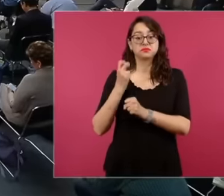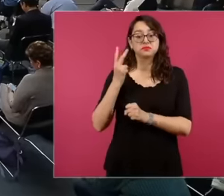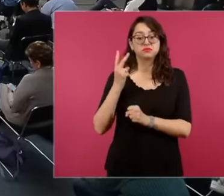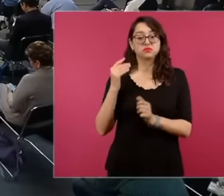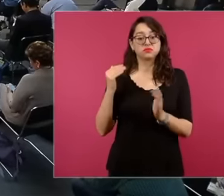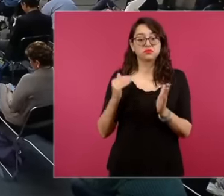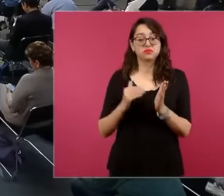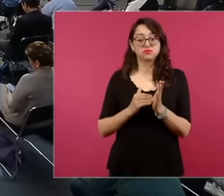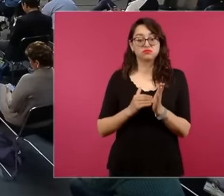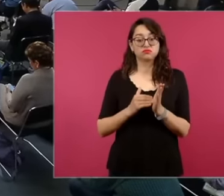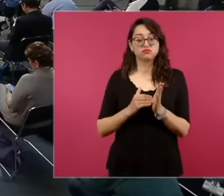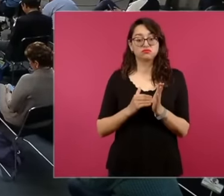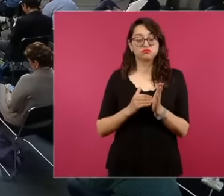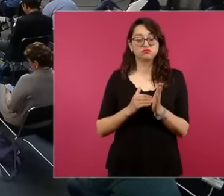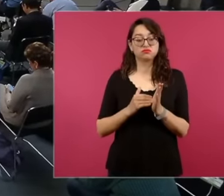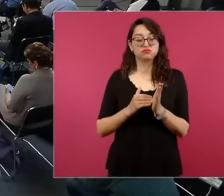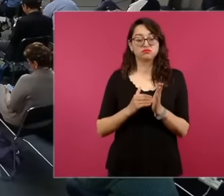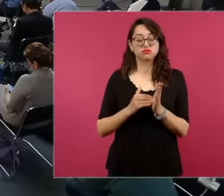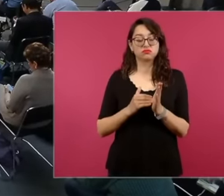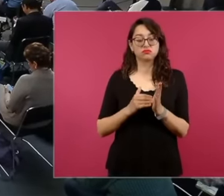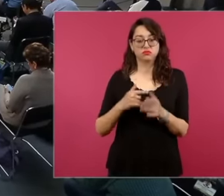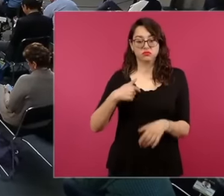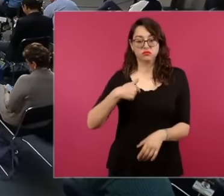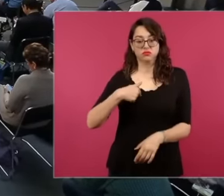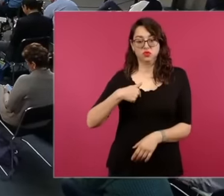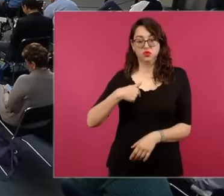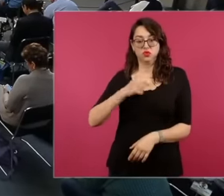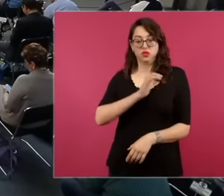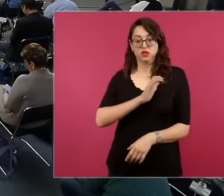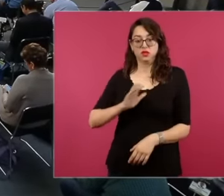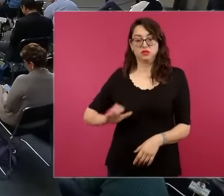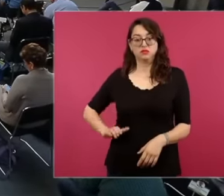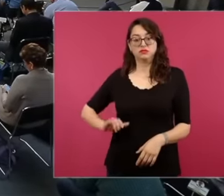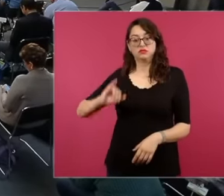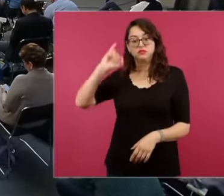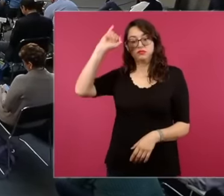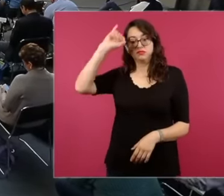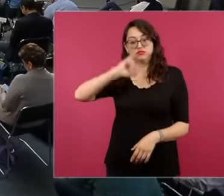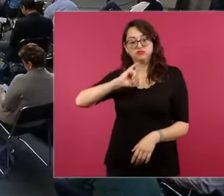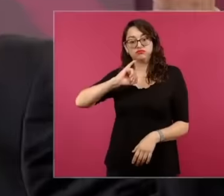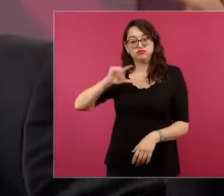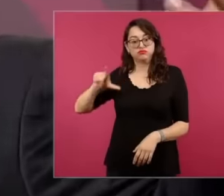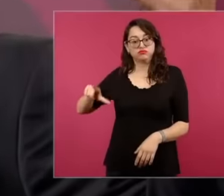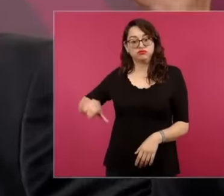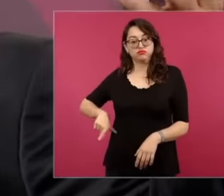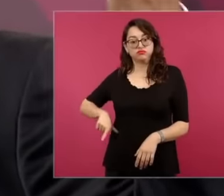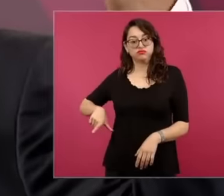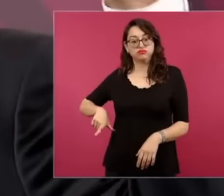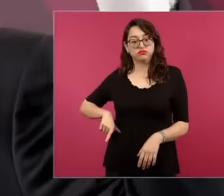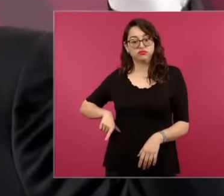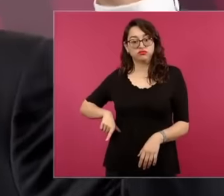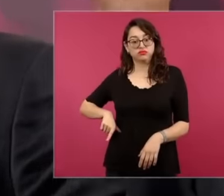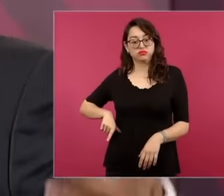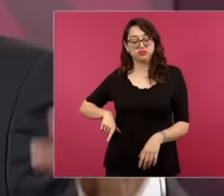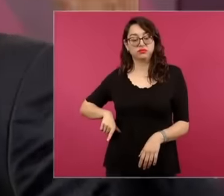era candidato a jefe de gobierno y viene la ola